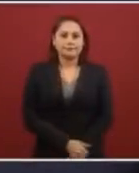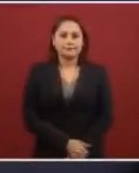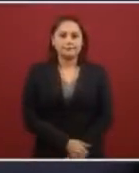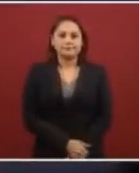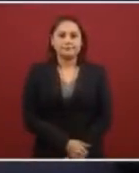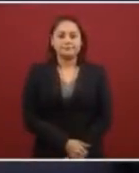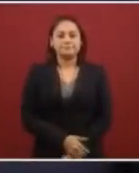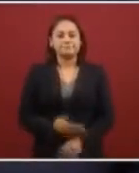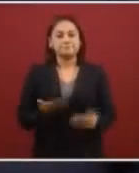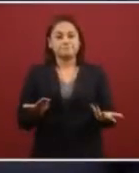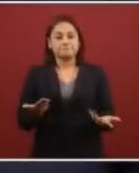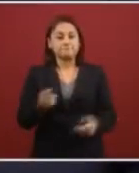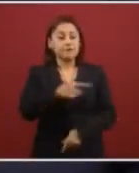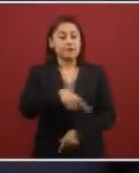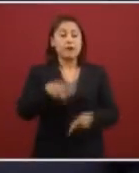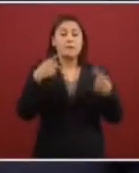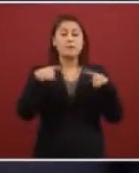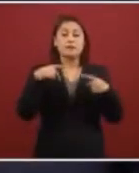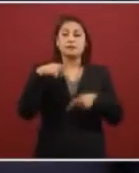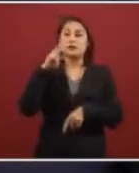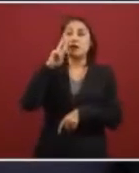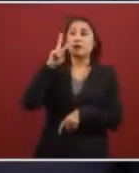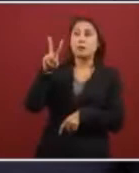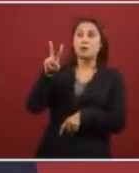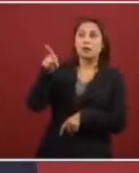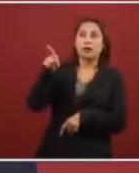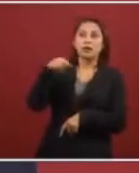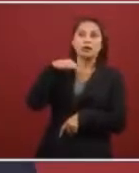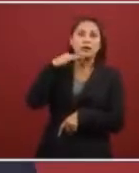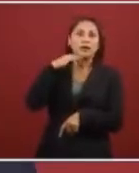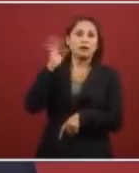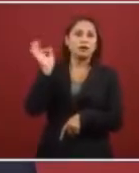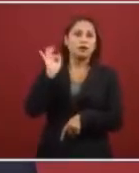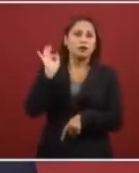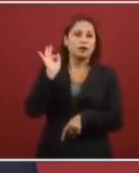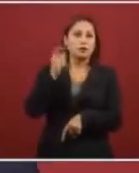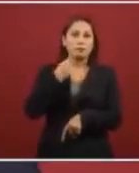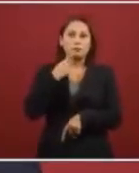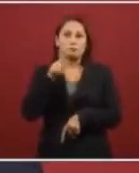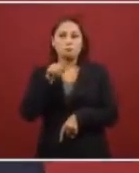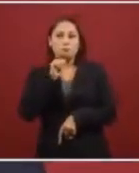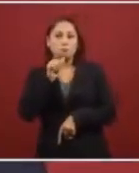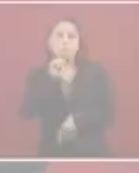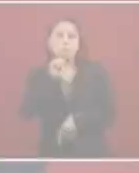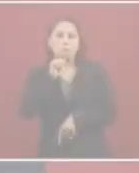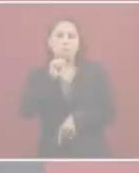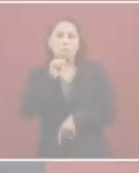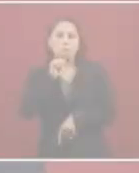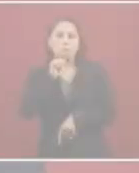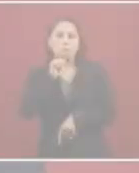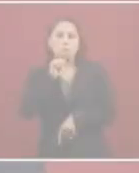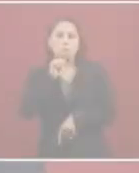un cuestionamiento. And never being questioned about their corruption.